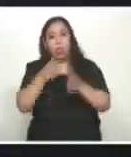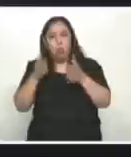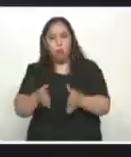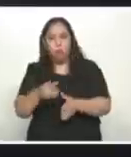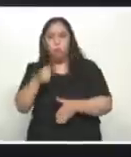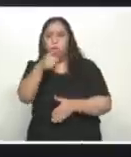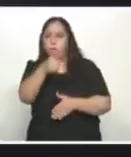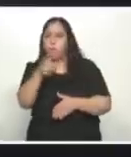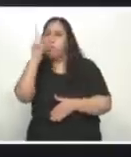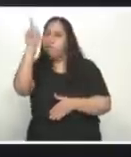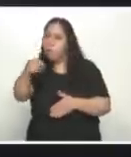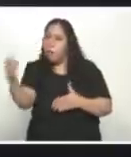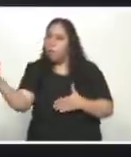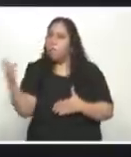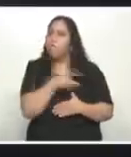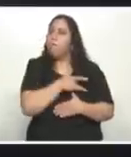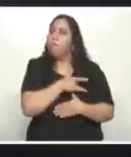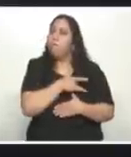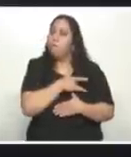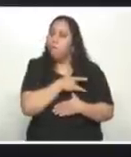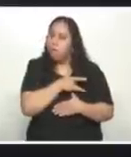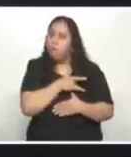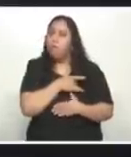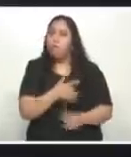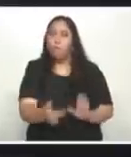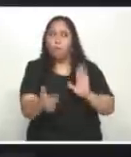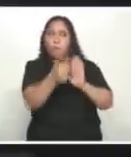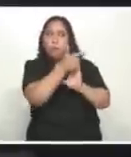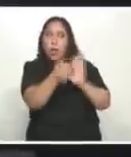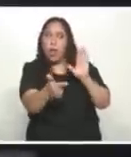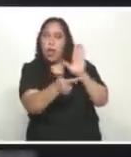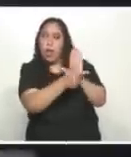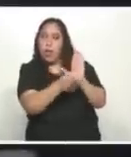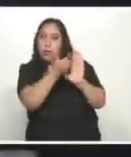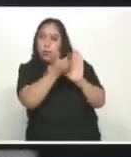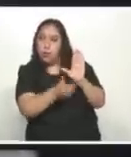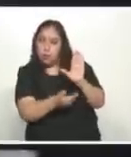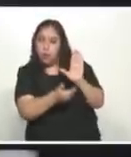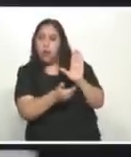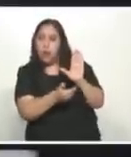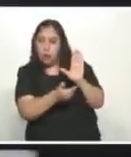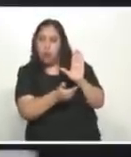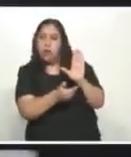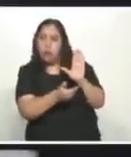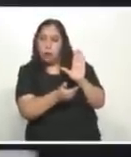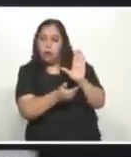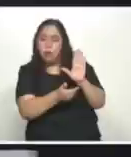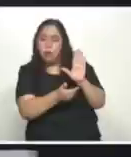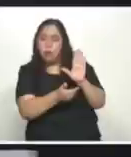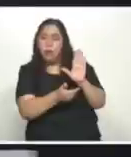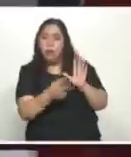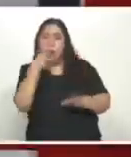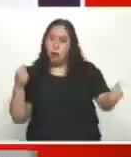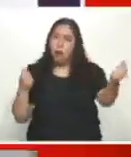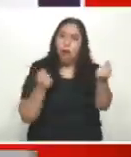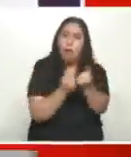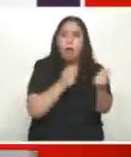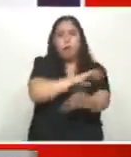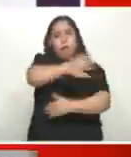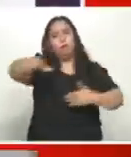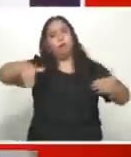que esta ley no es para afectar a un sector, es para favorecerlos a